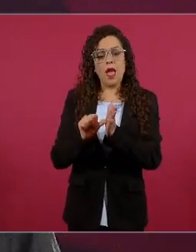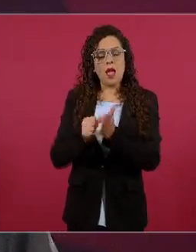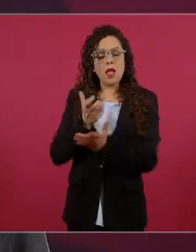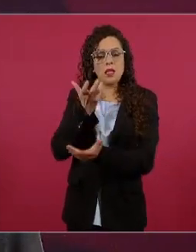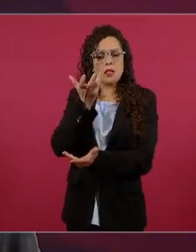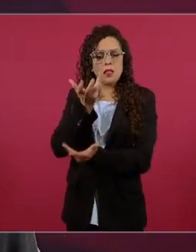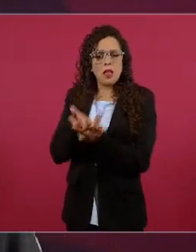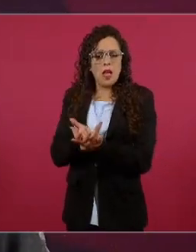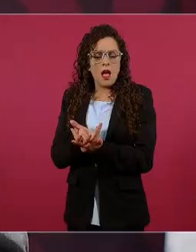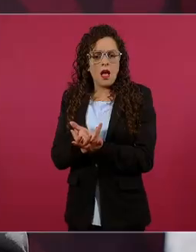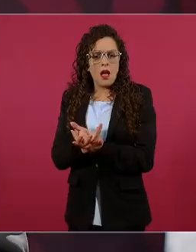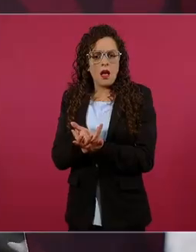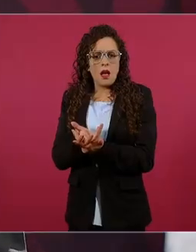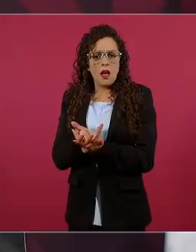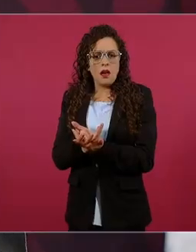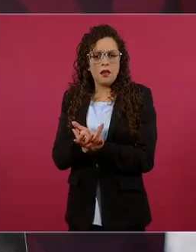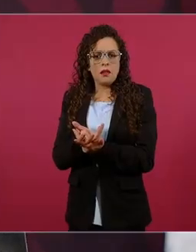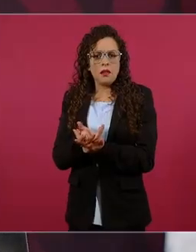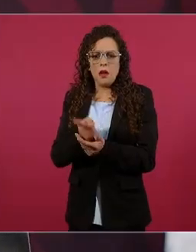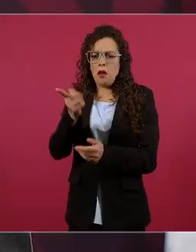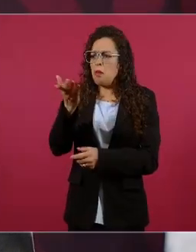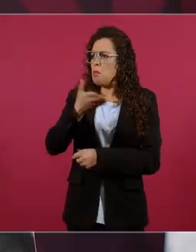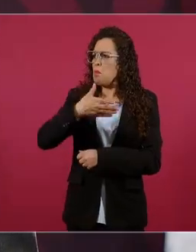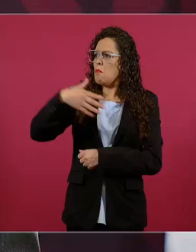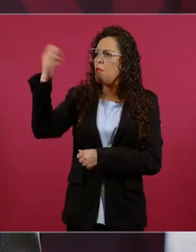¿Quiénes se quedan? Pues sus ayudantes.